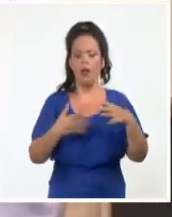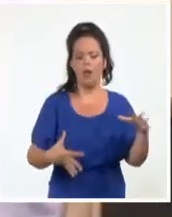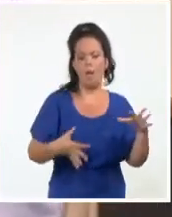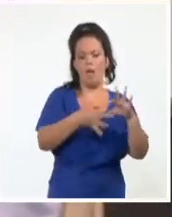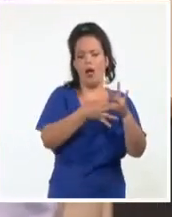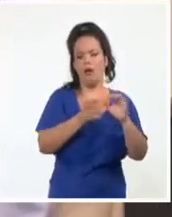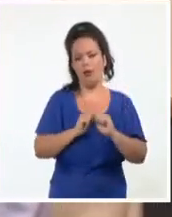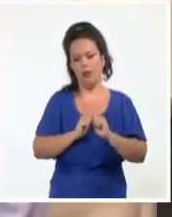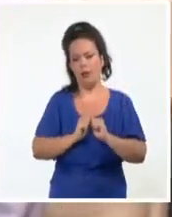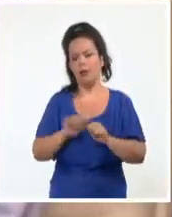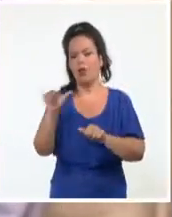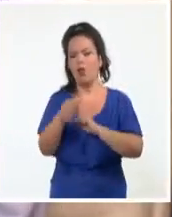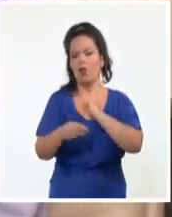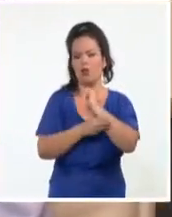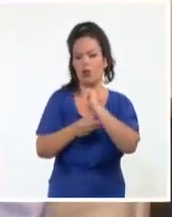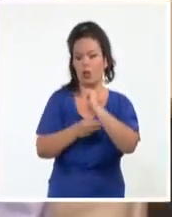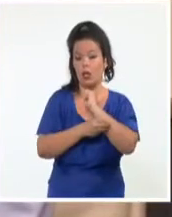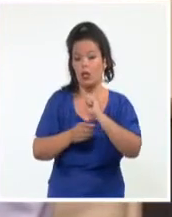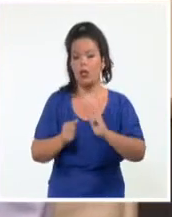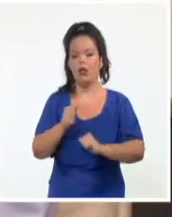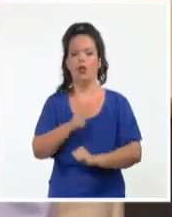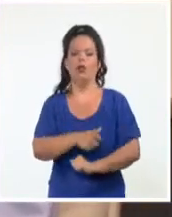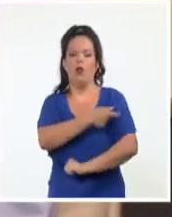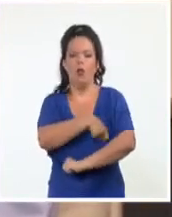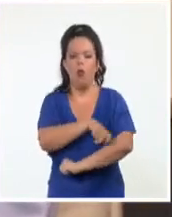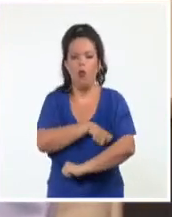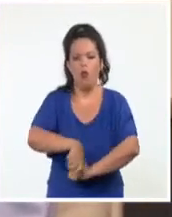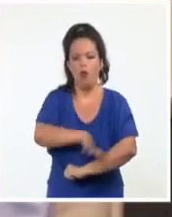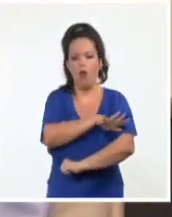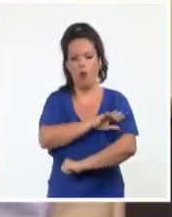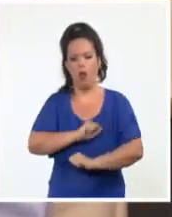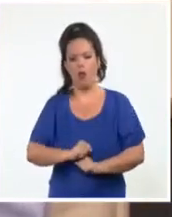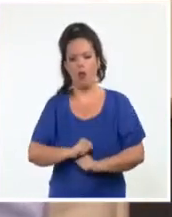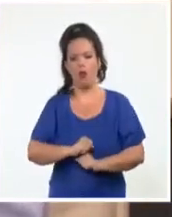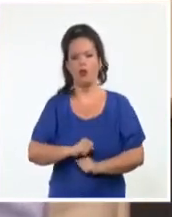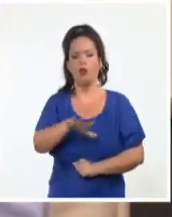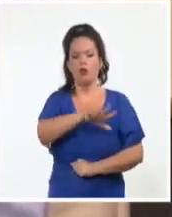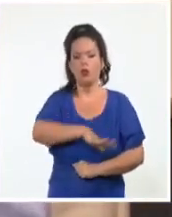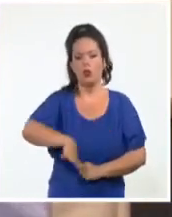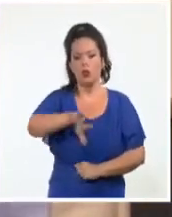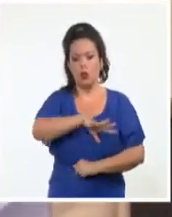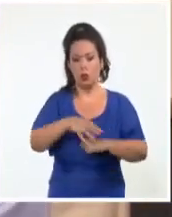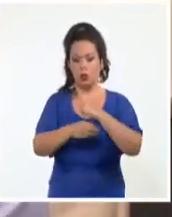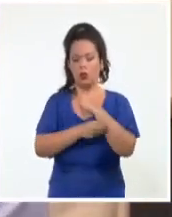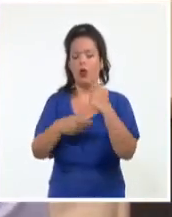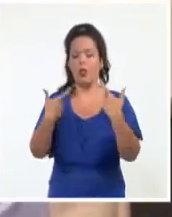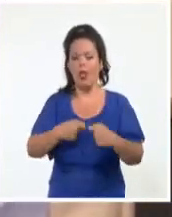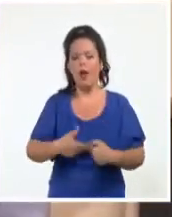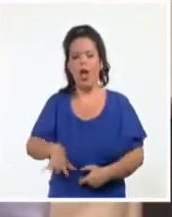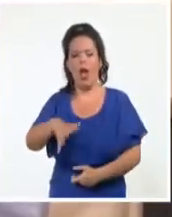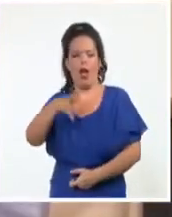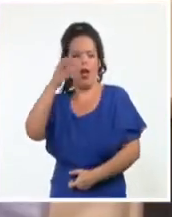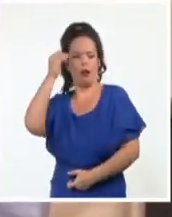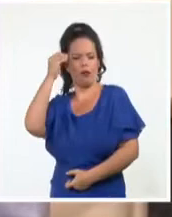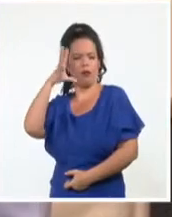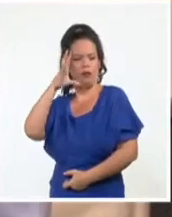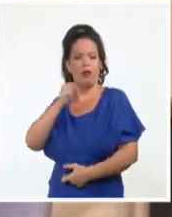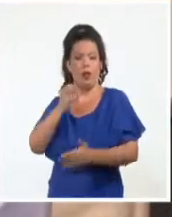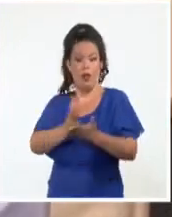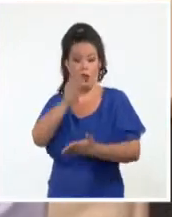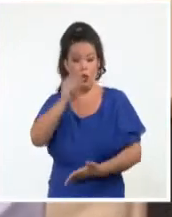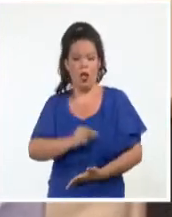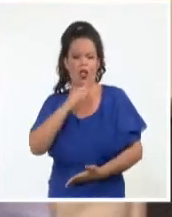fortalecer el concepto de poder popular, del tema de la democracia y la participación, tenemos que enseñar a los estudiantes a ser ciudadanos